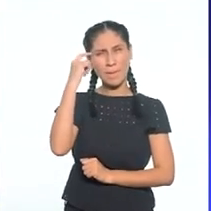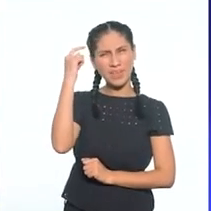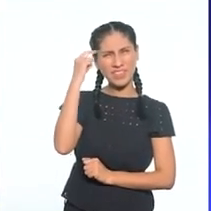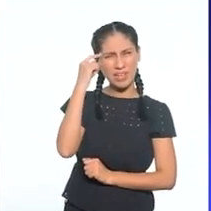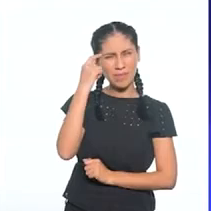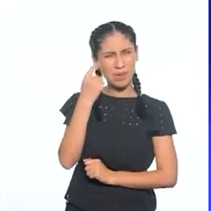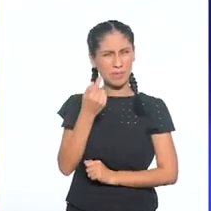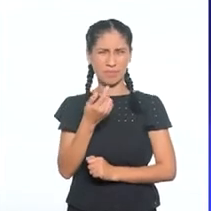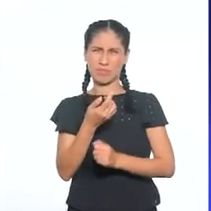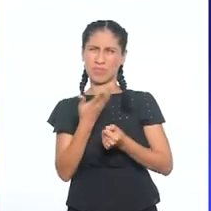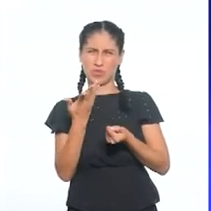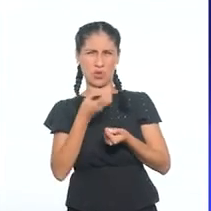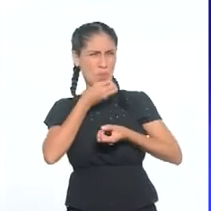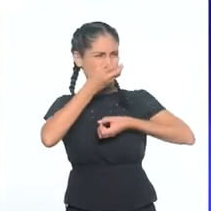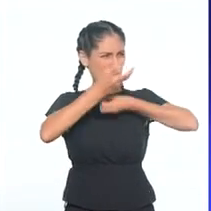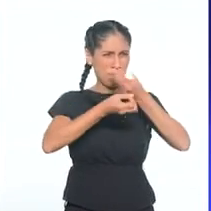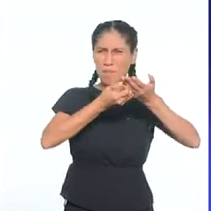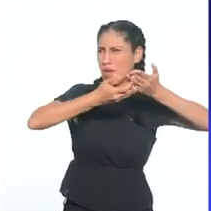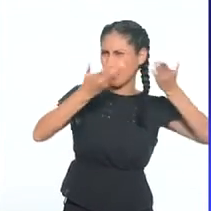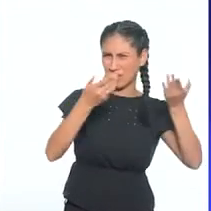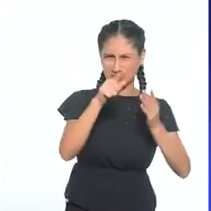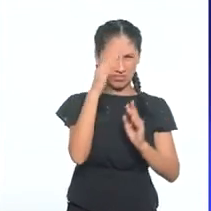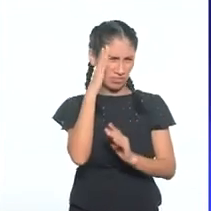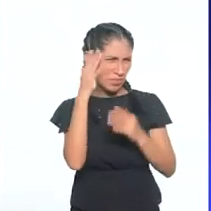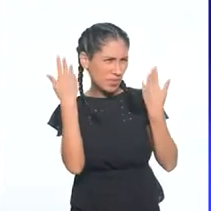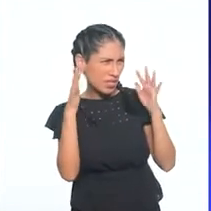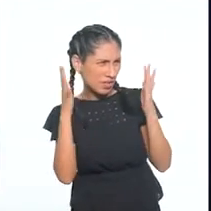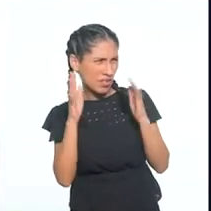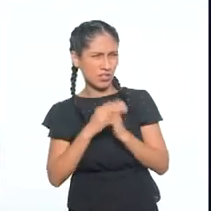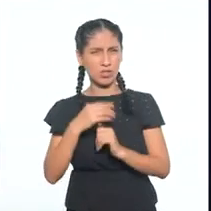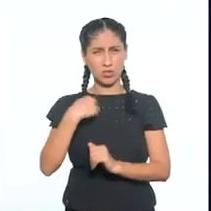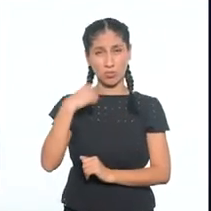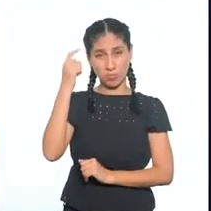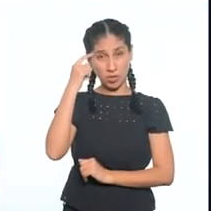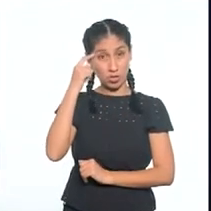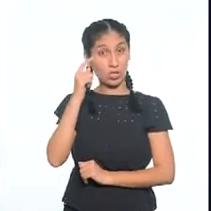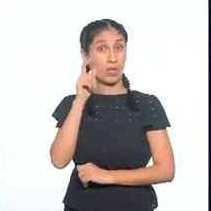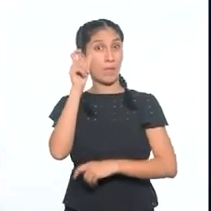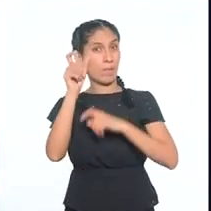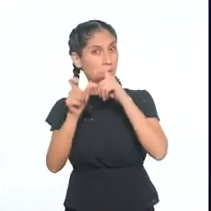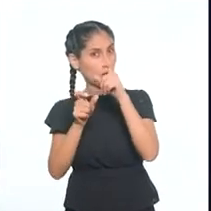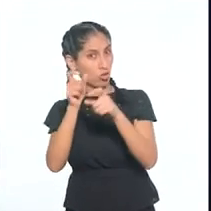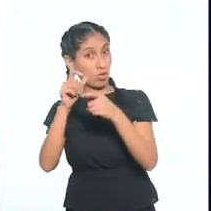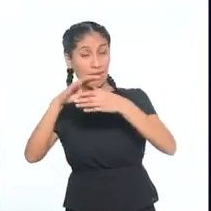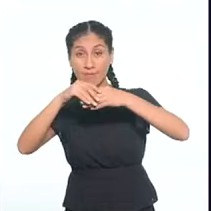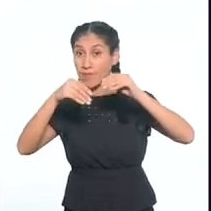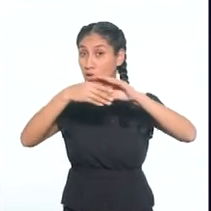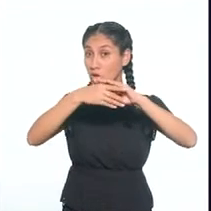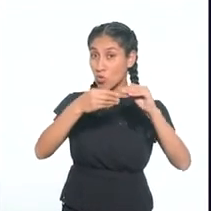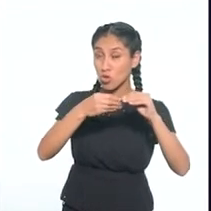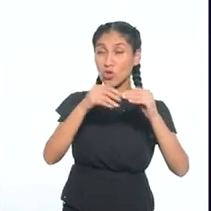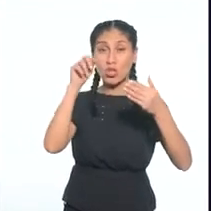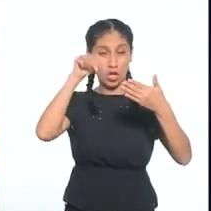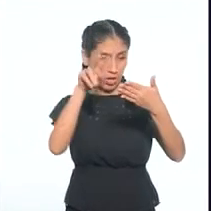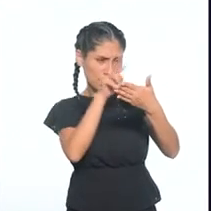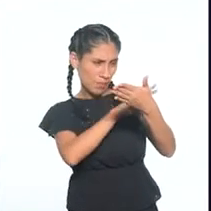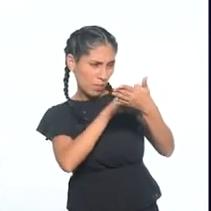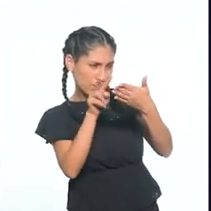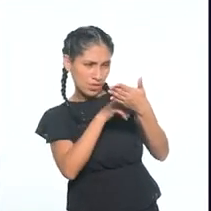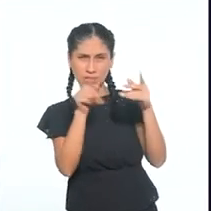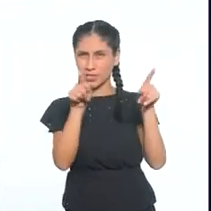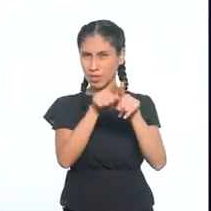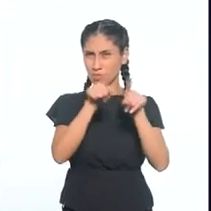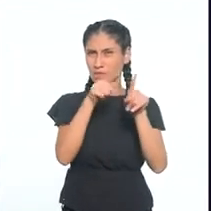pensaba para que se lo voy a decir si ya lo sabe yo creo que uno de los personajes del cuento que vamos a leer hoy